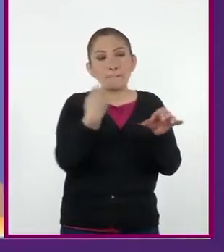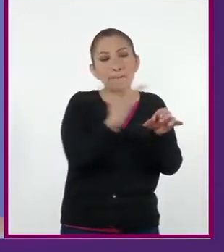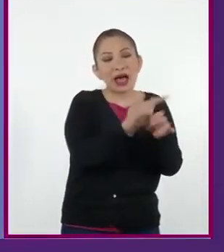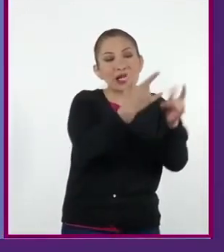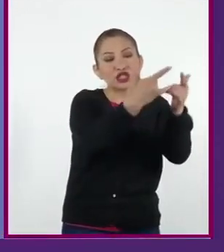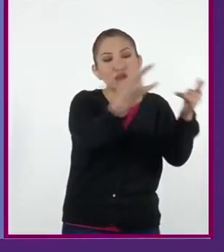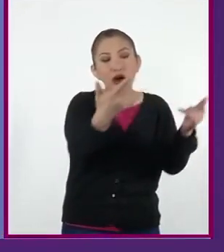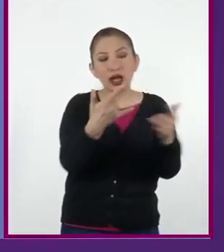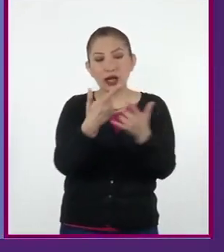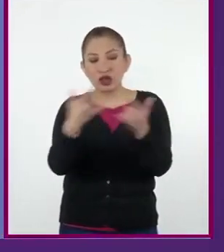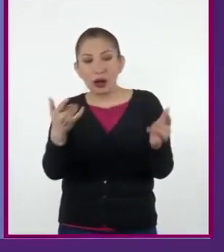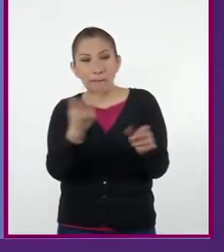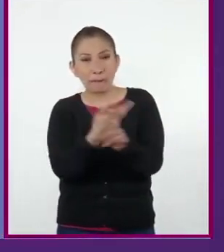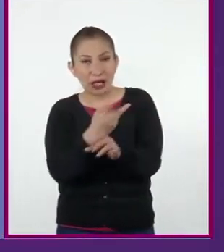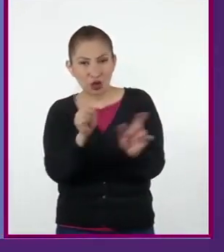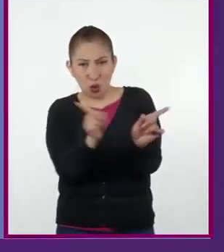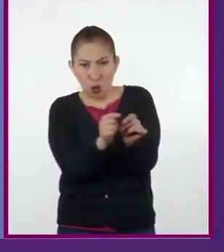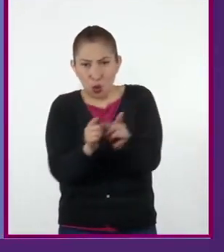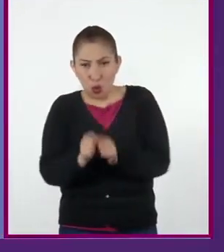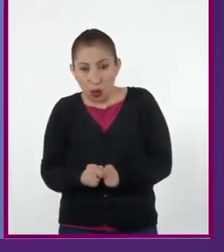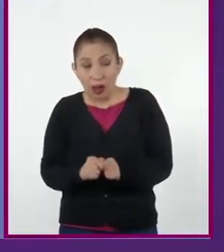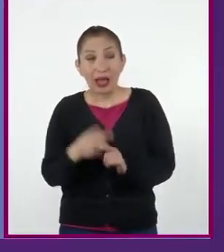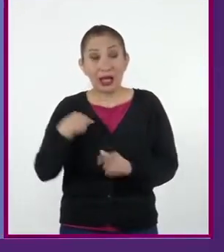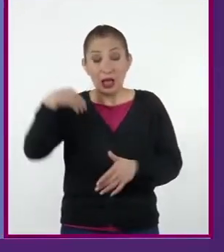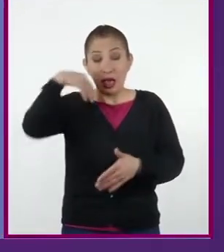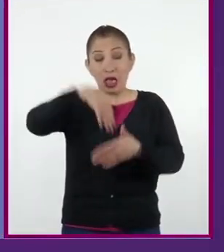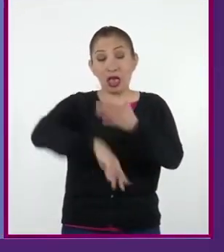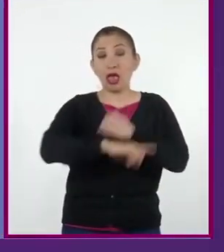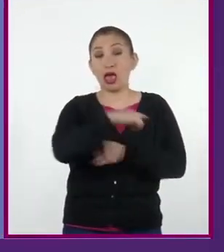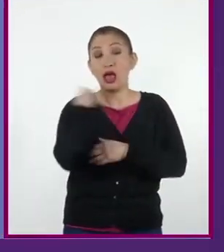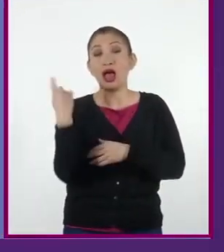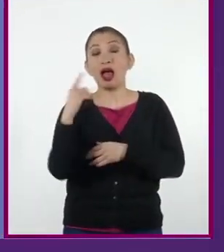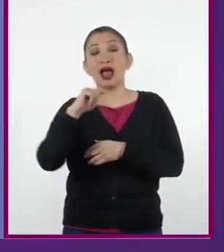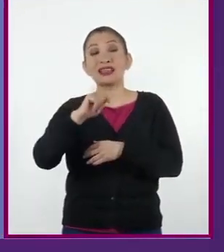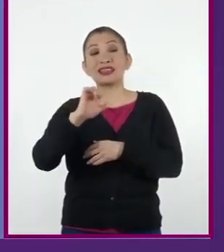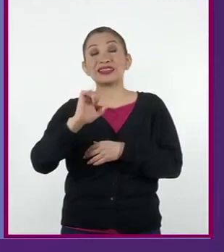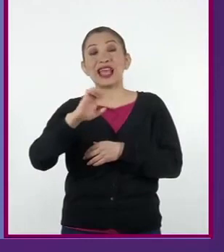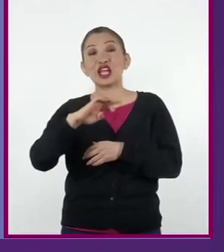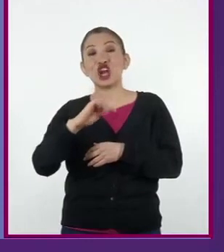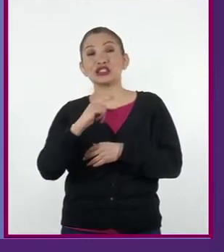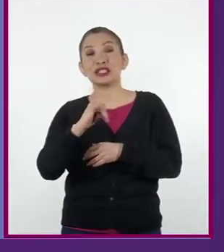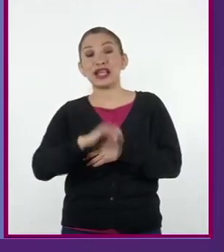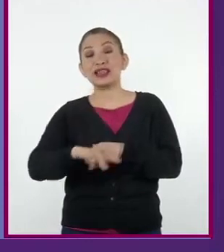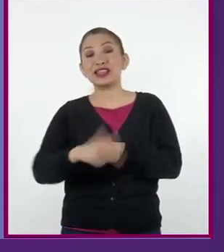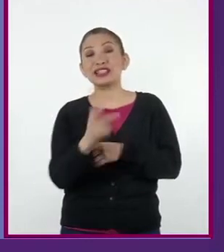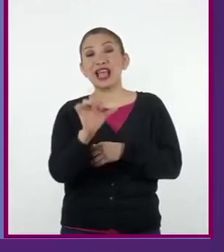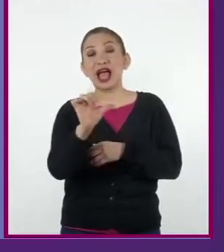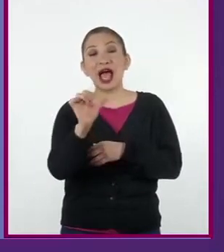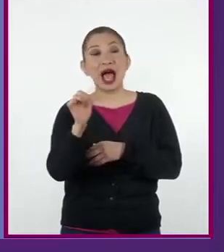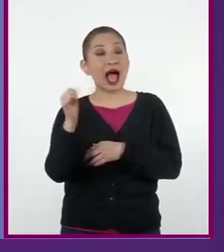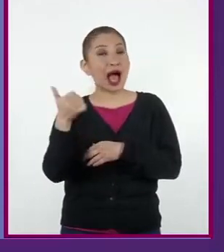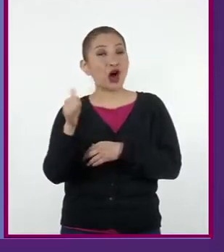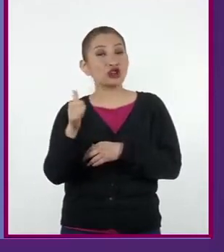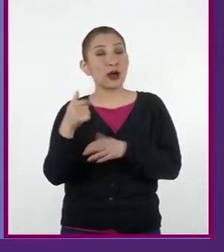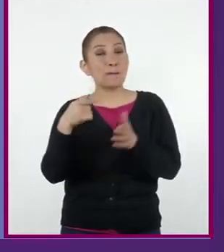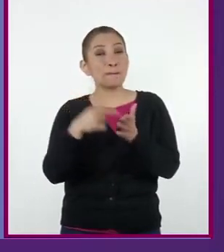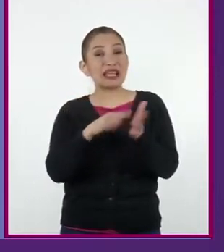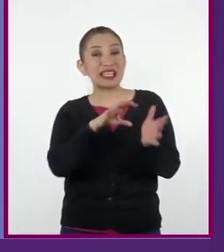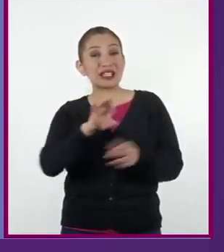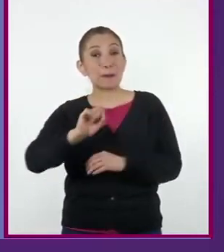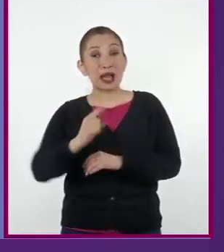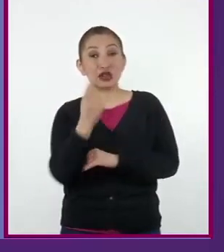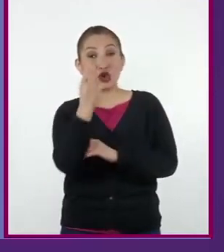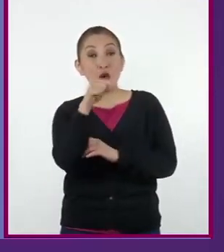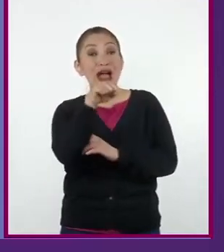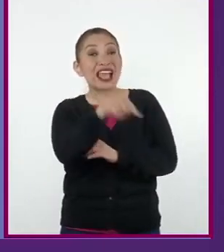históricos. La caída de México Tenochtitlán ocurrió el 13 de agosto de 1521 y